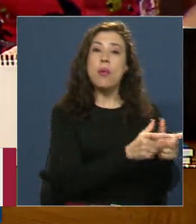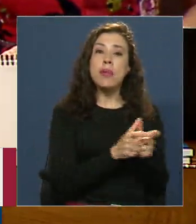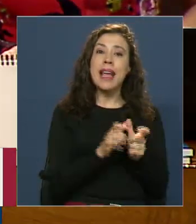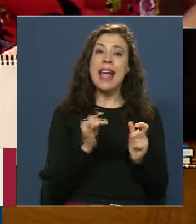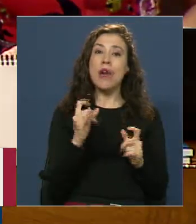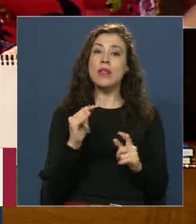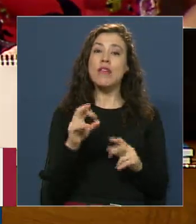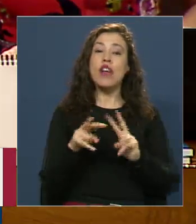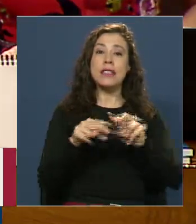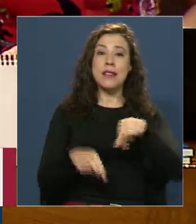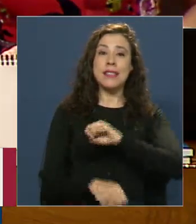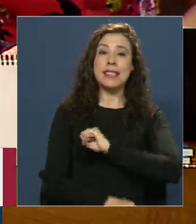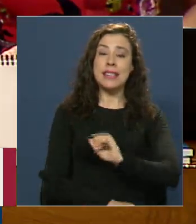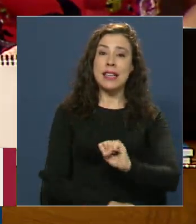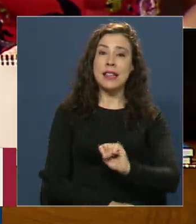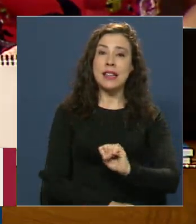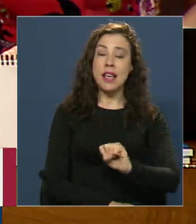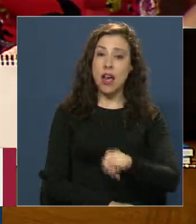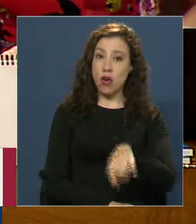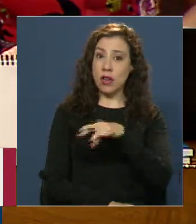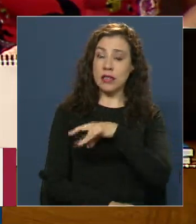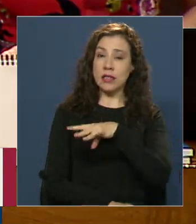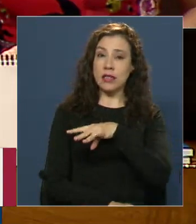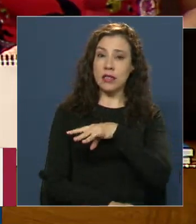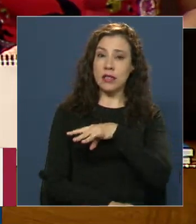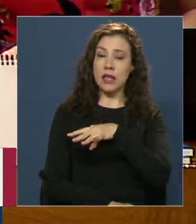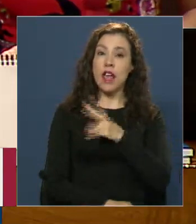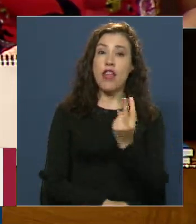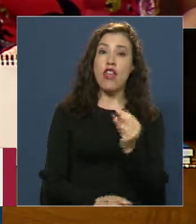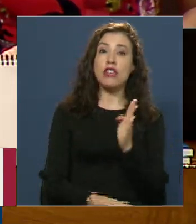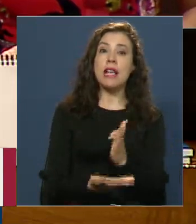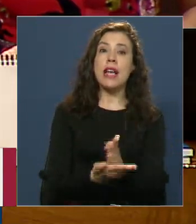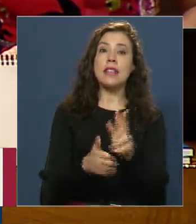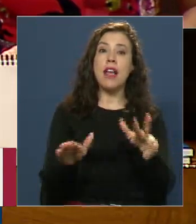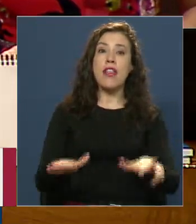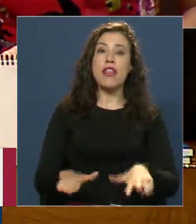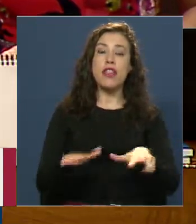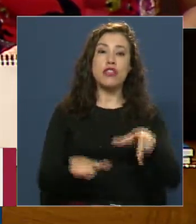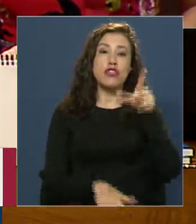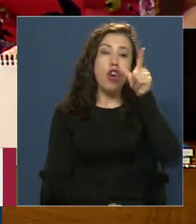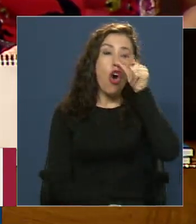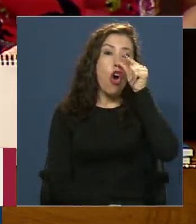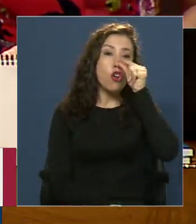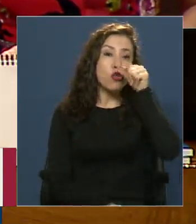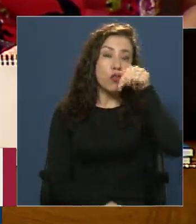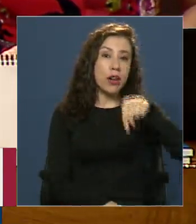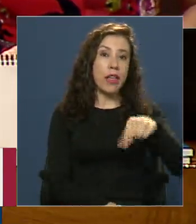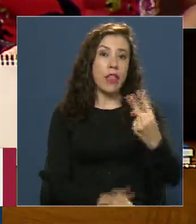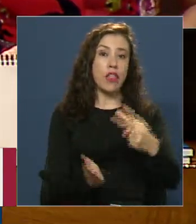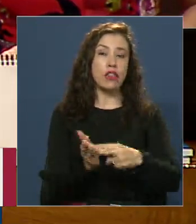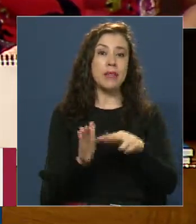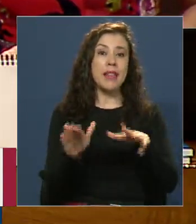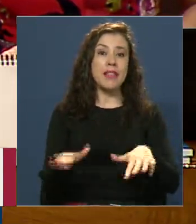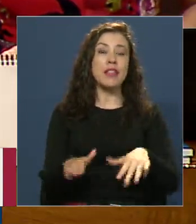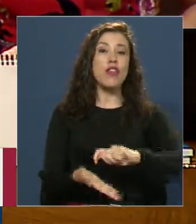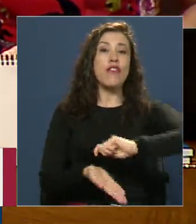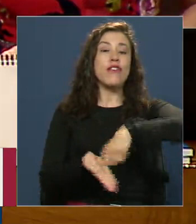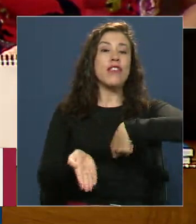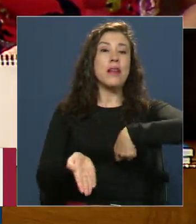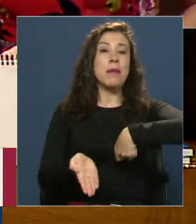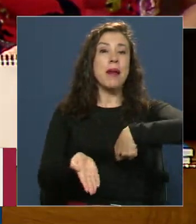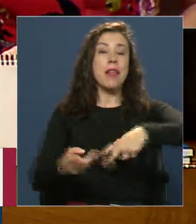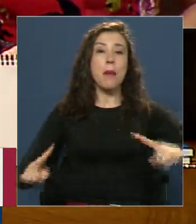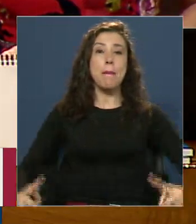que se celebrarán en Santiago, República de Chile, del 12 al 18 de octubre del 2019, suscrito